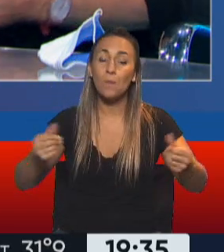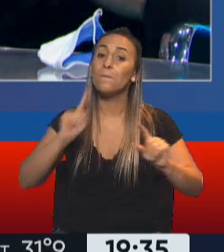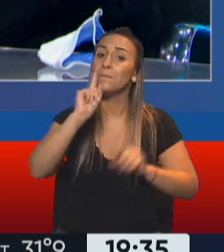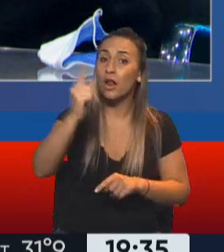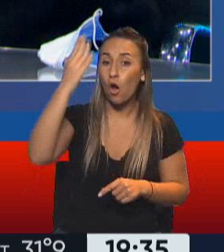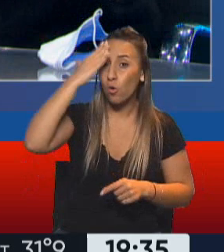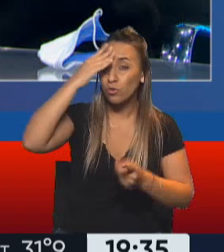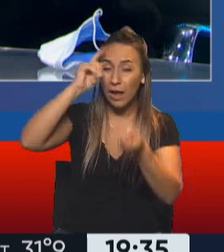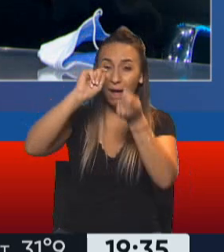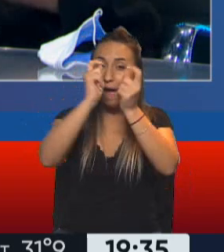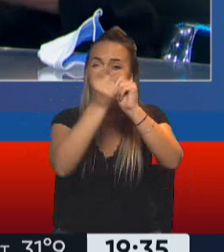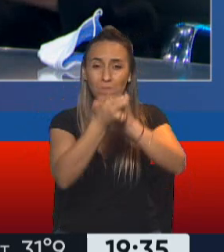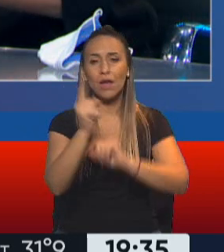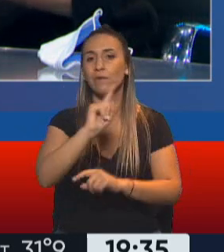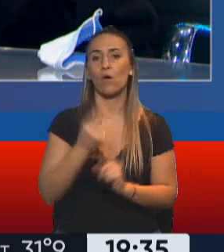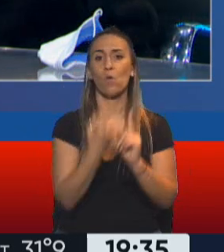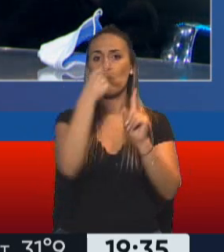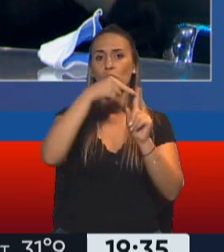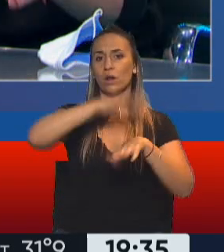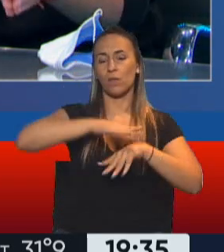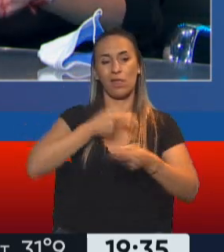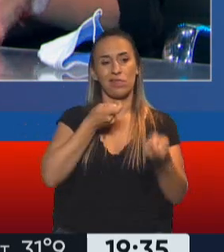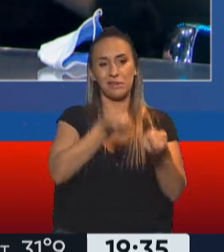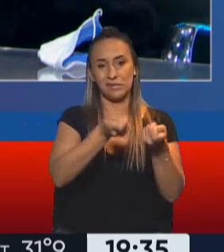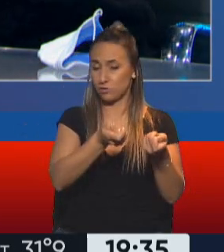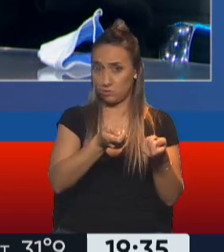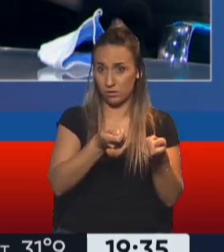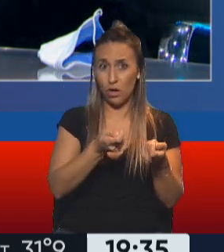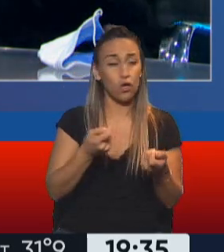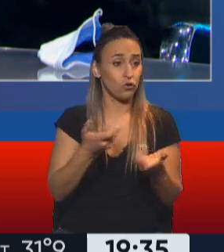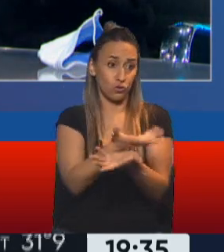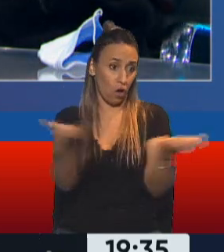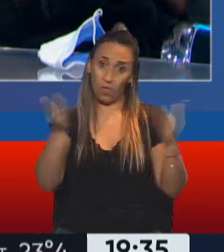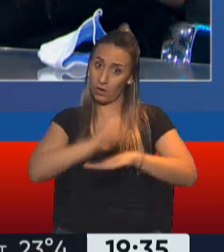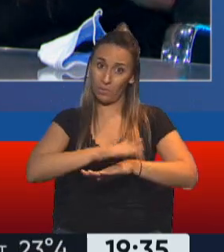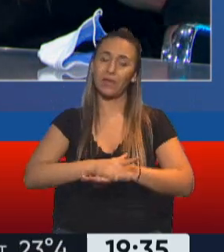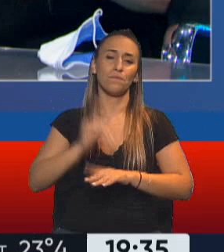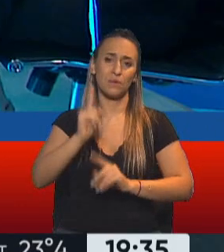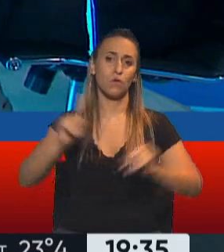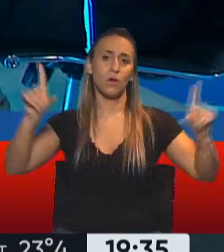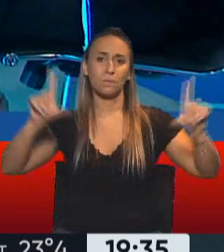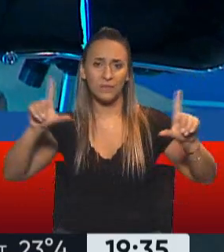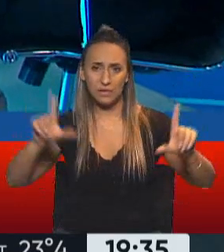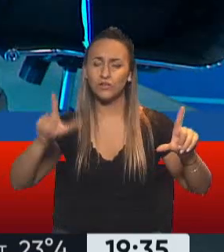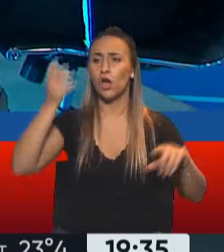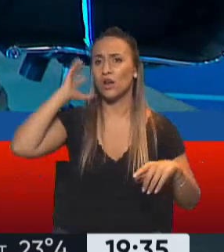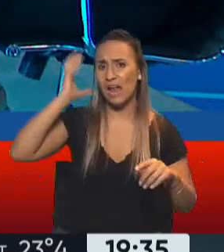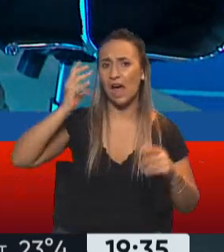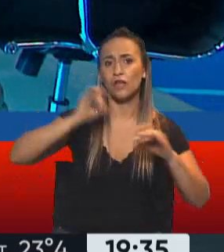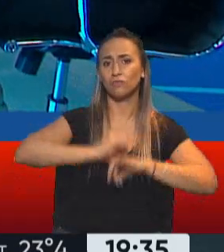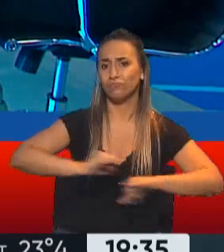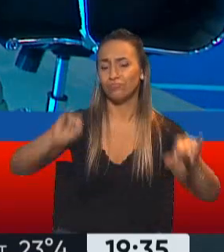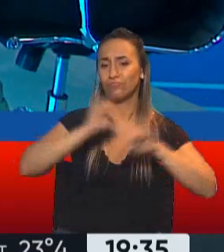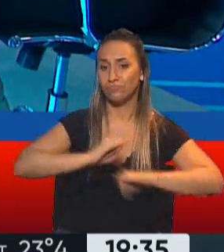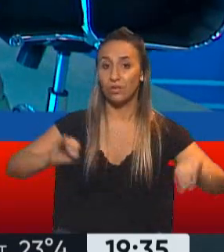entre todas. Quienes están en los medios de comunicación tienen un lugar muy importante, pero quienes están cada uno en su lugar, esos cambios los tenemos que